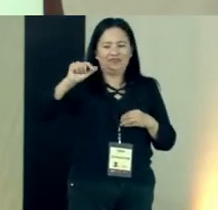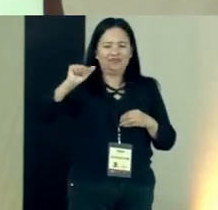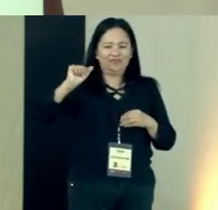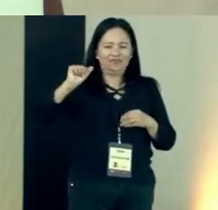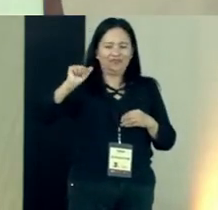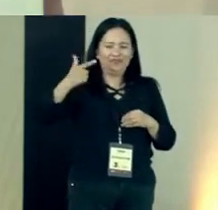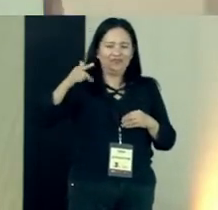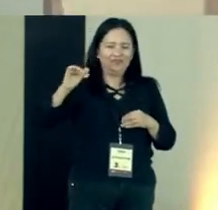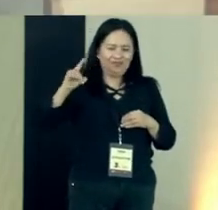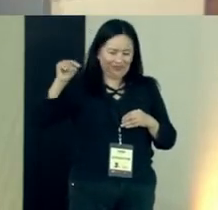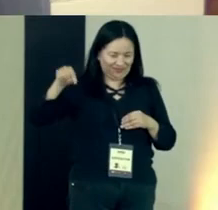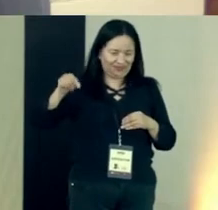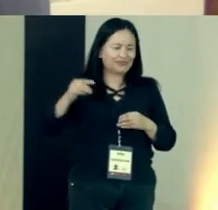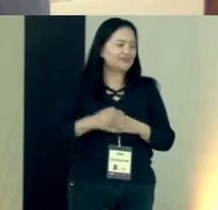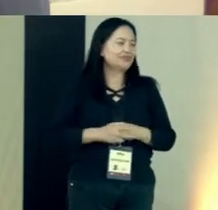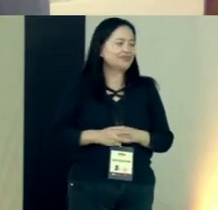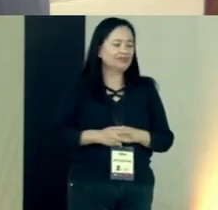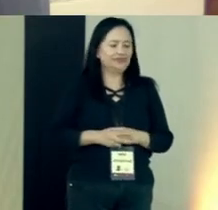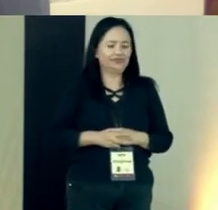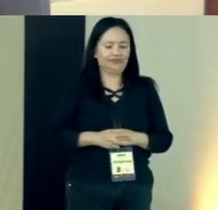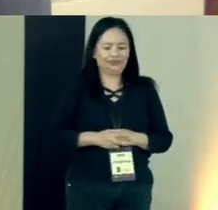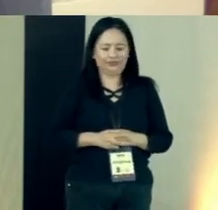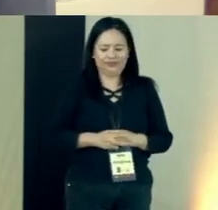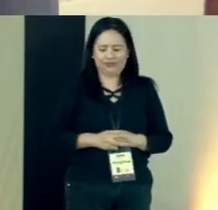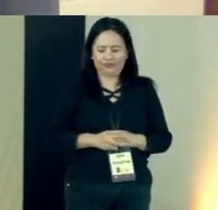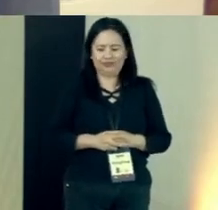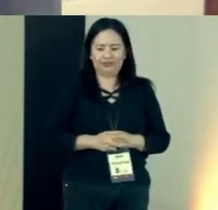Assis. Justamente hay una parte,